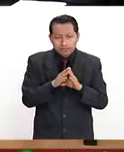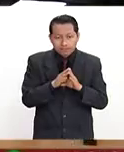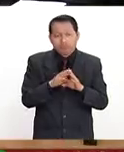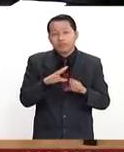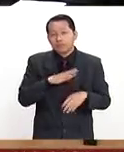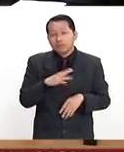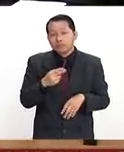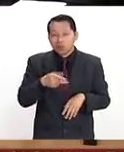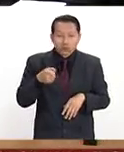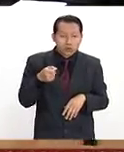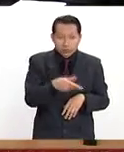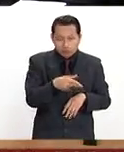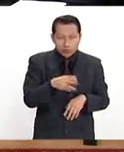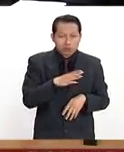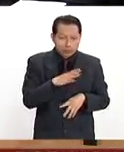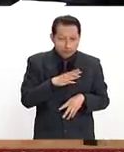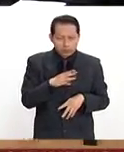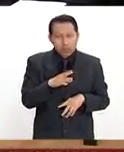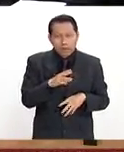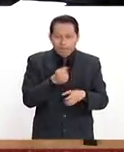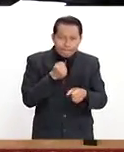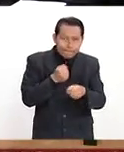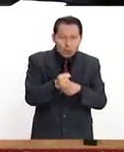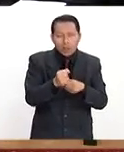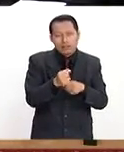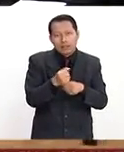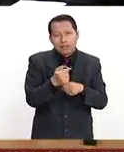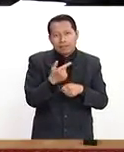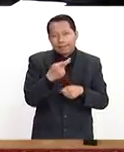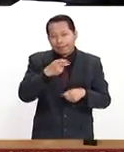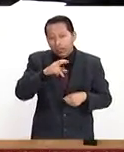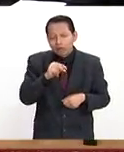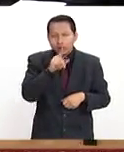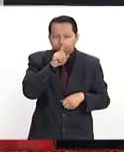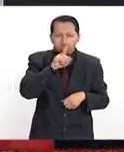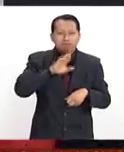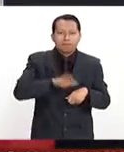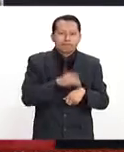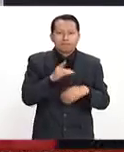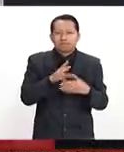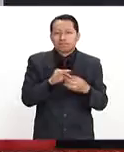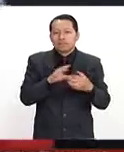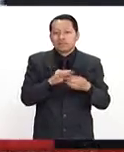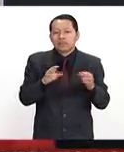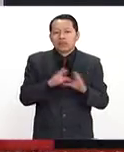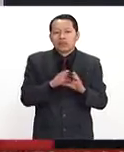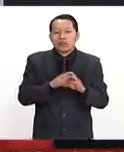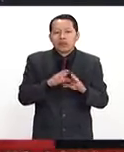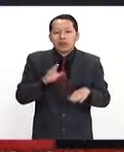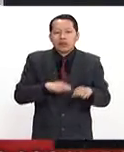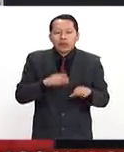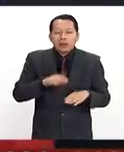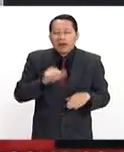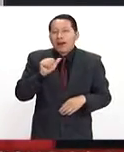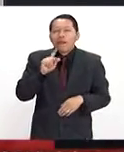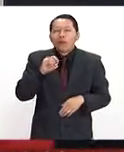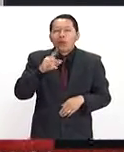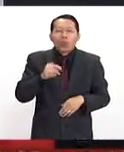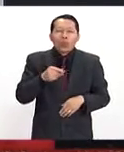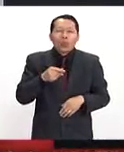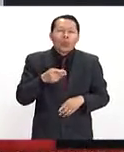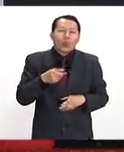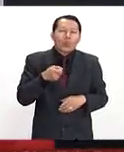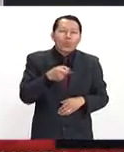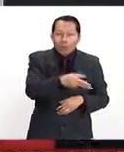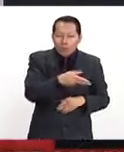un nombre al fenómeno, no como violencia de género, sino qué significa que le pongan un apodo a alguien, ¿no? ¿Qué Claro.